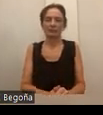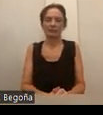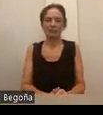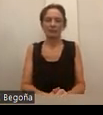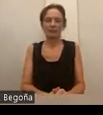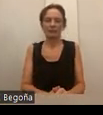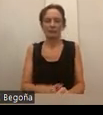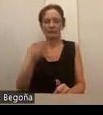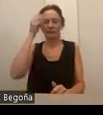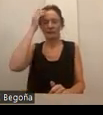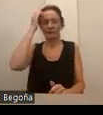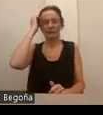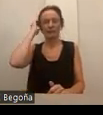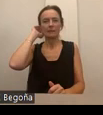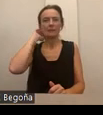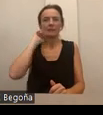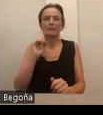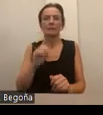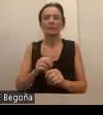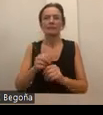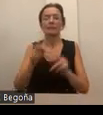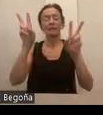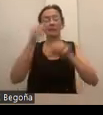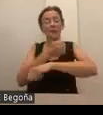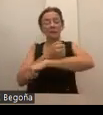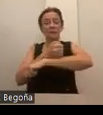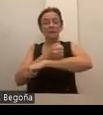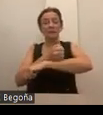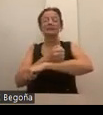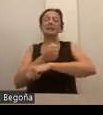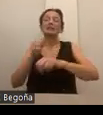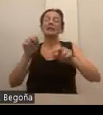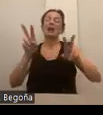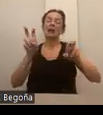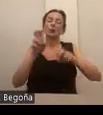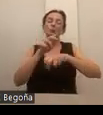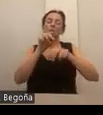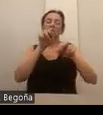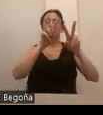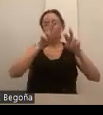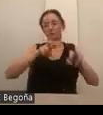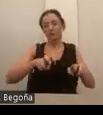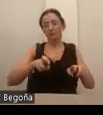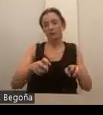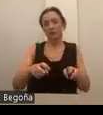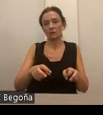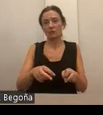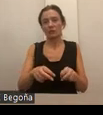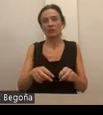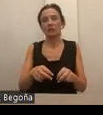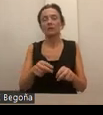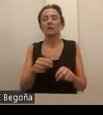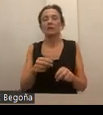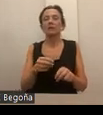En el caso específicamente de la diabetes, hay un estudio científico realizado por la Asociación de Principios Activos Naturales. En este caso se utilizó